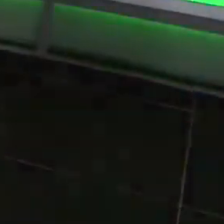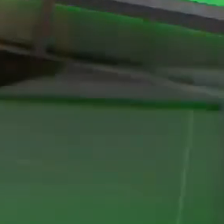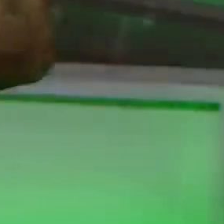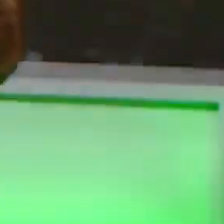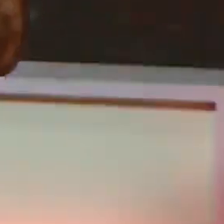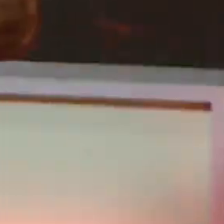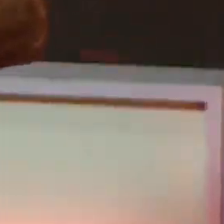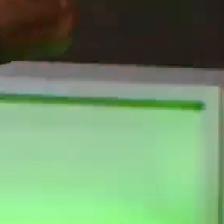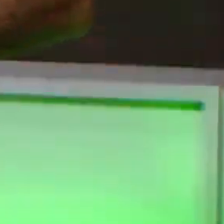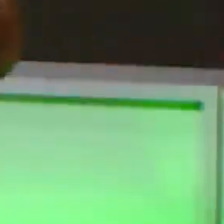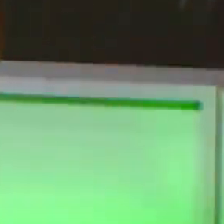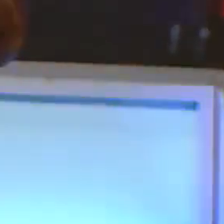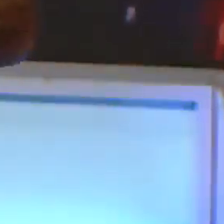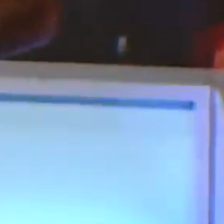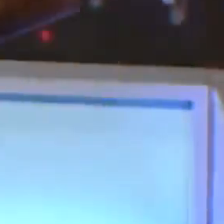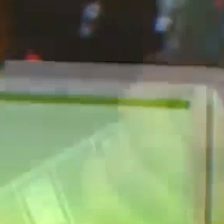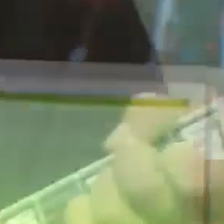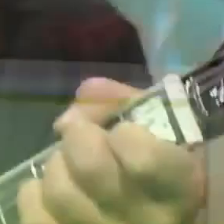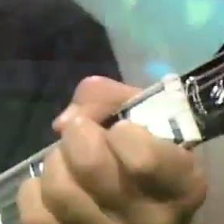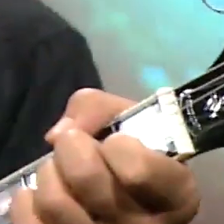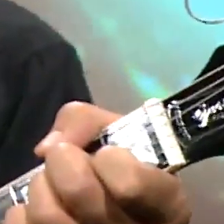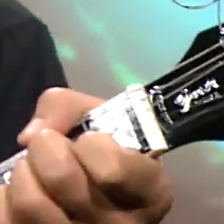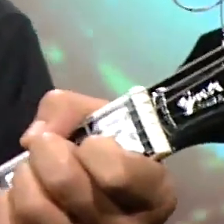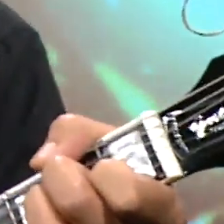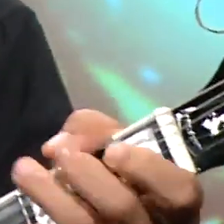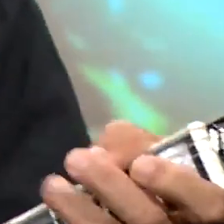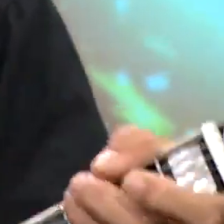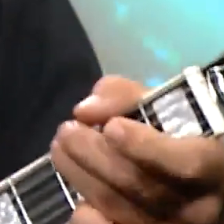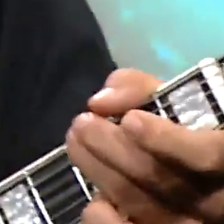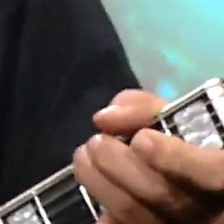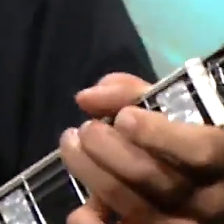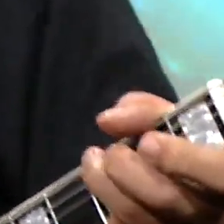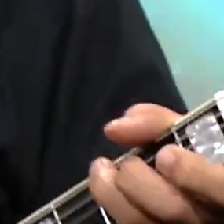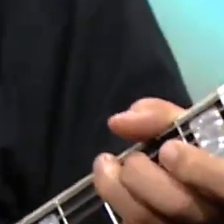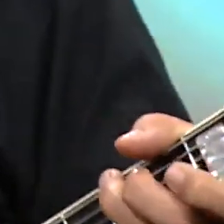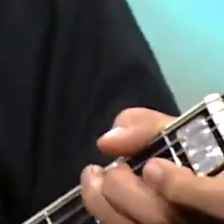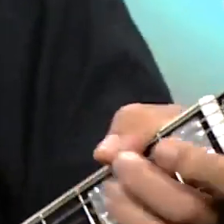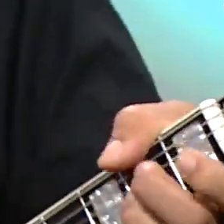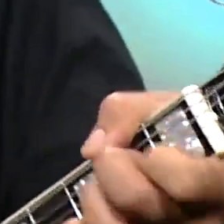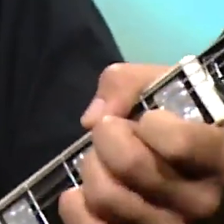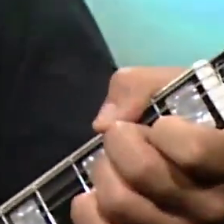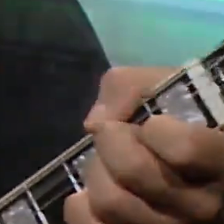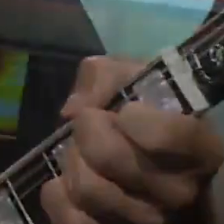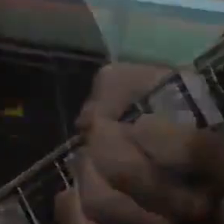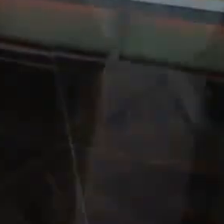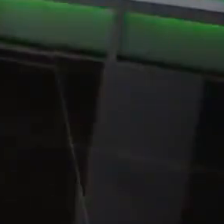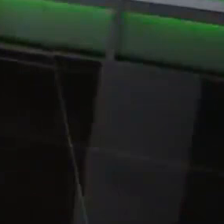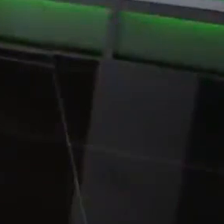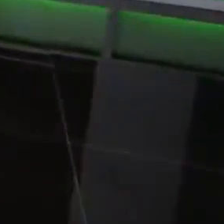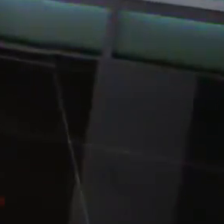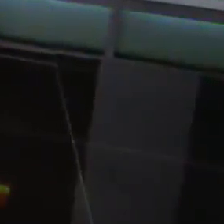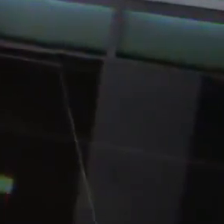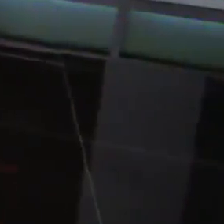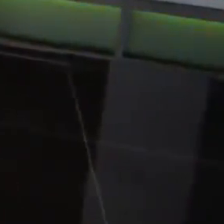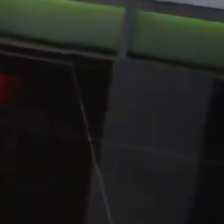Metalúrgico soy, hierro y acero soy, estaño, aluminio, bronce y cobre,